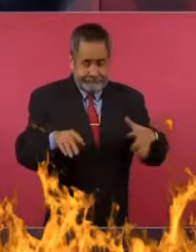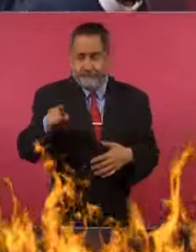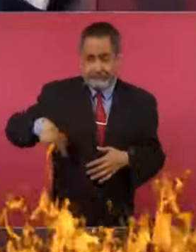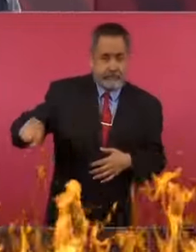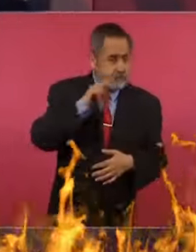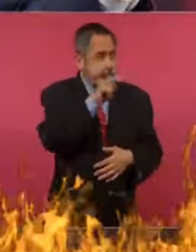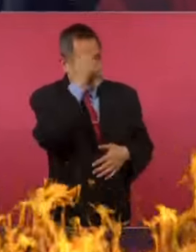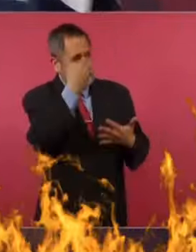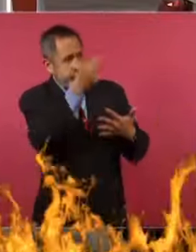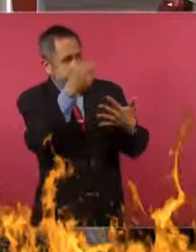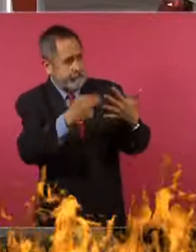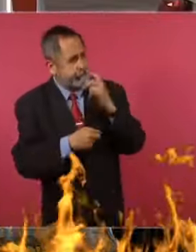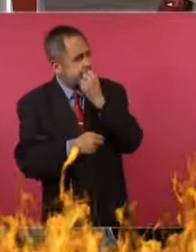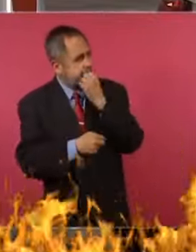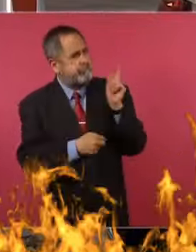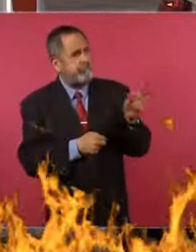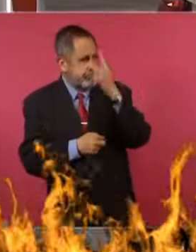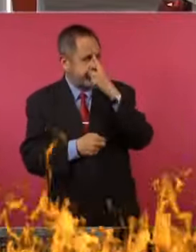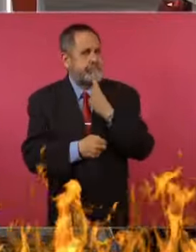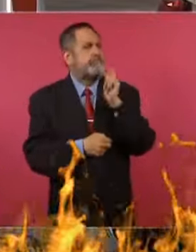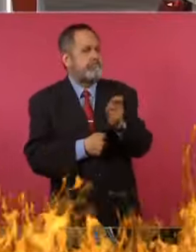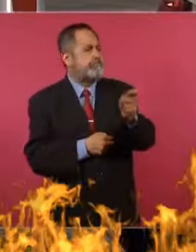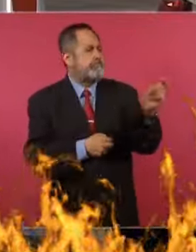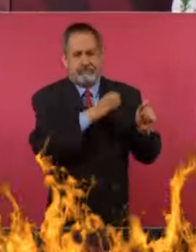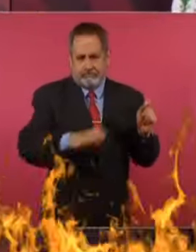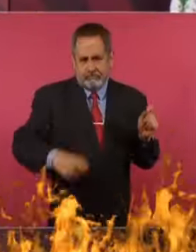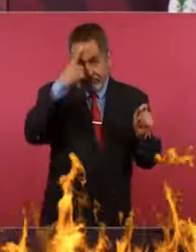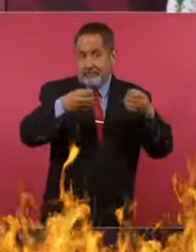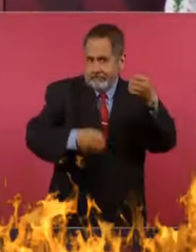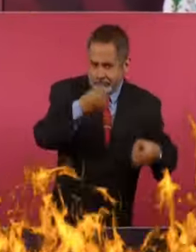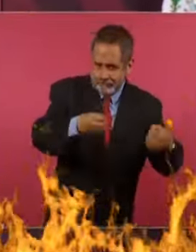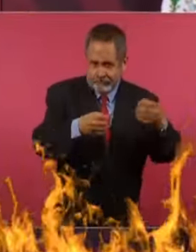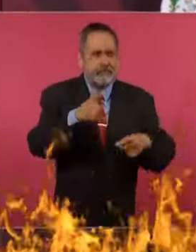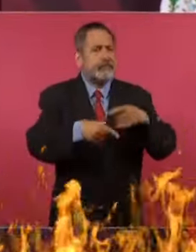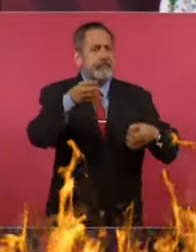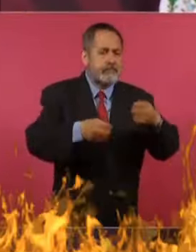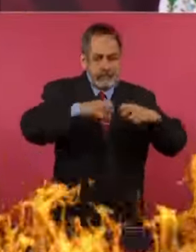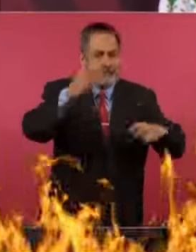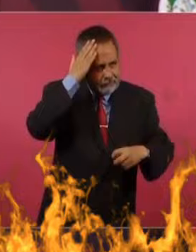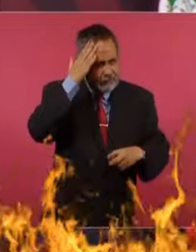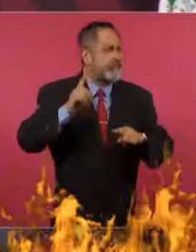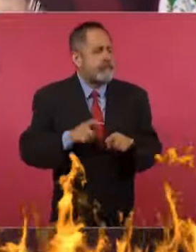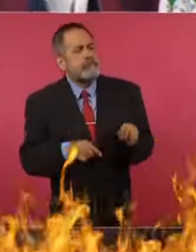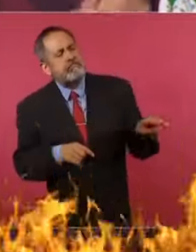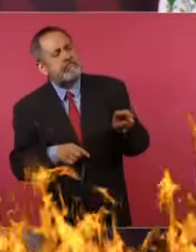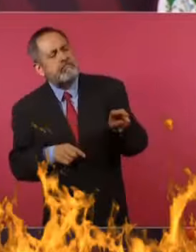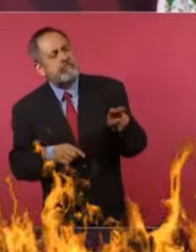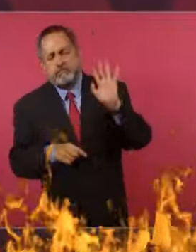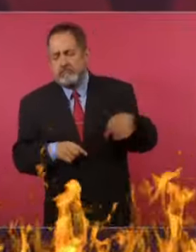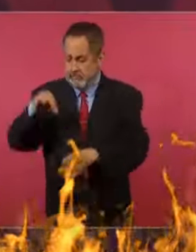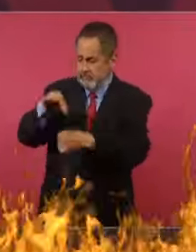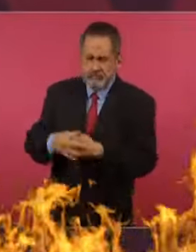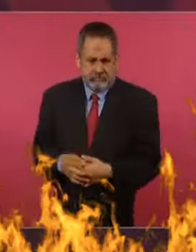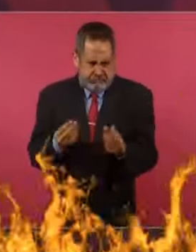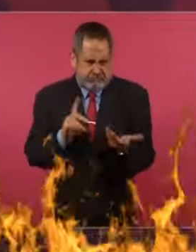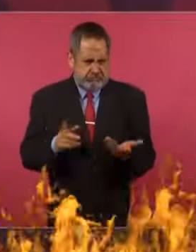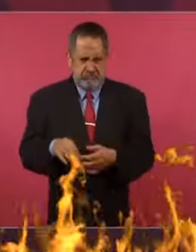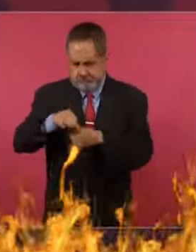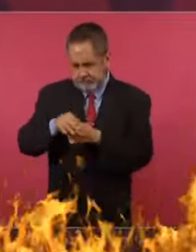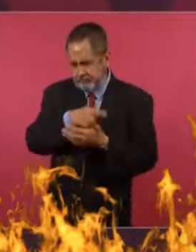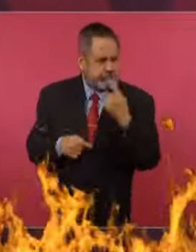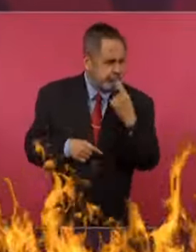estemos este informados de Quiénes son los candidatos los jueces magistrados ministros no es mucho